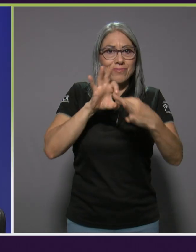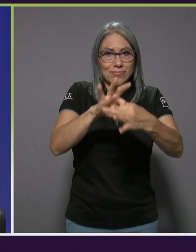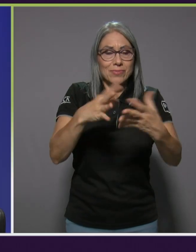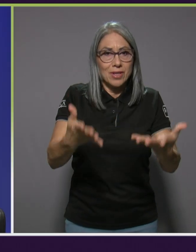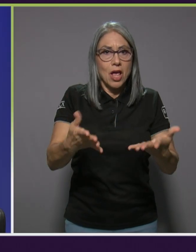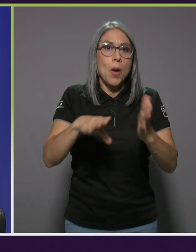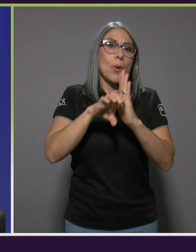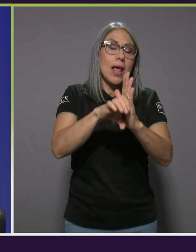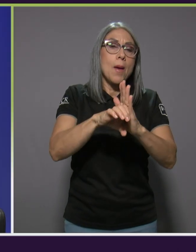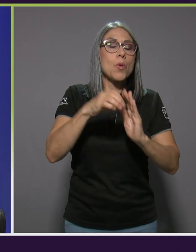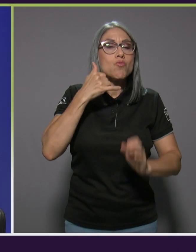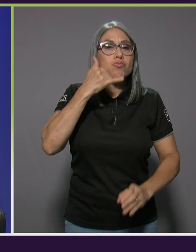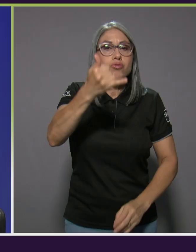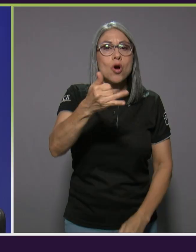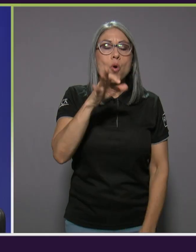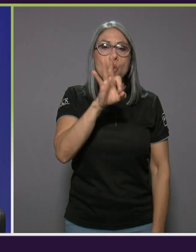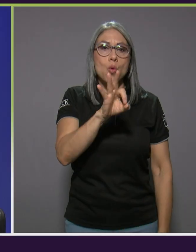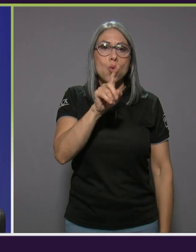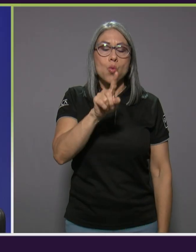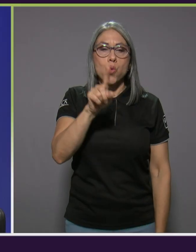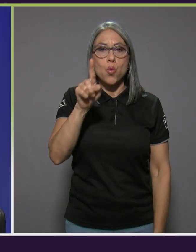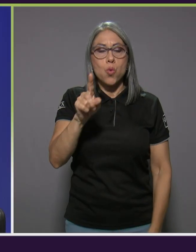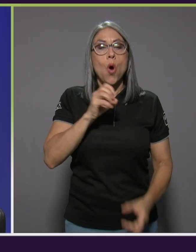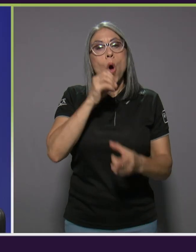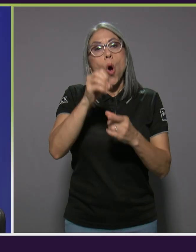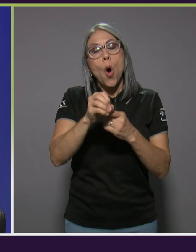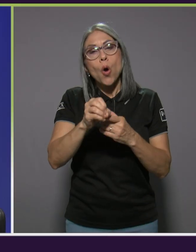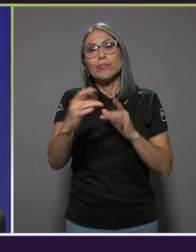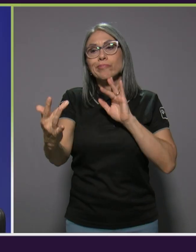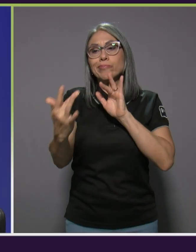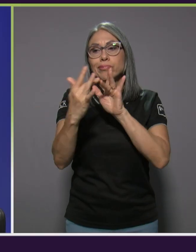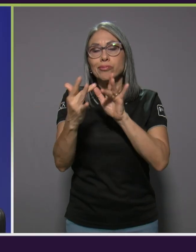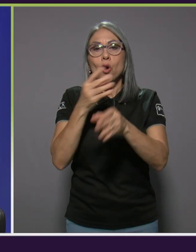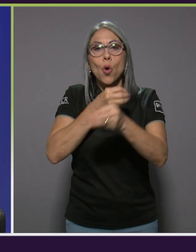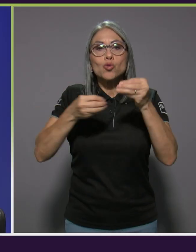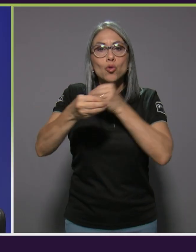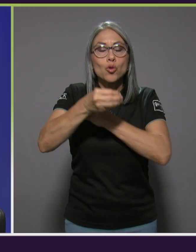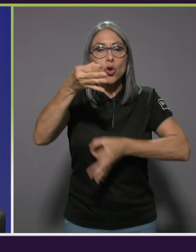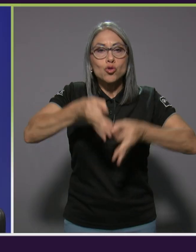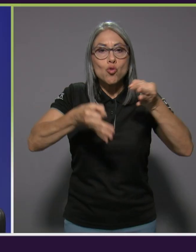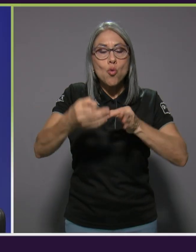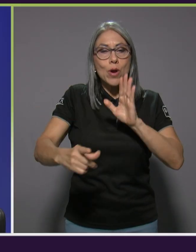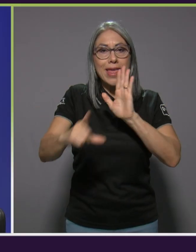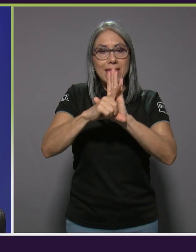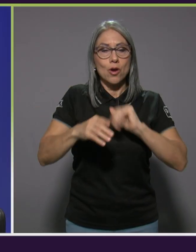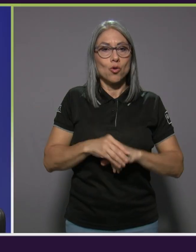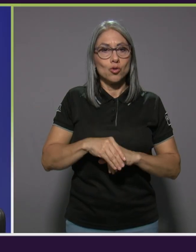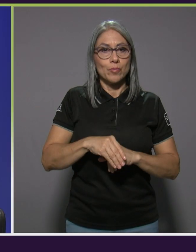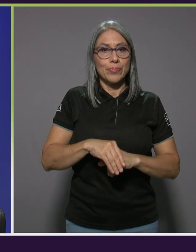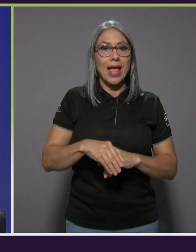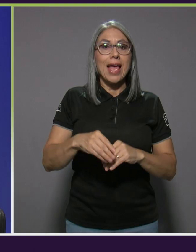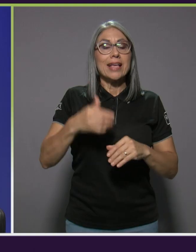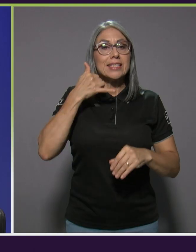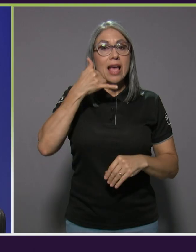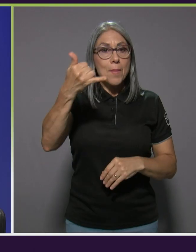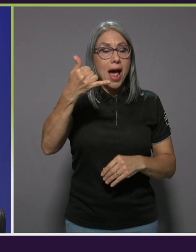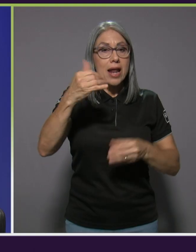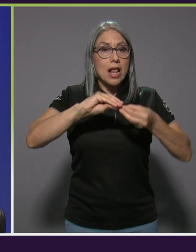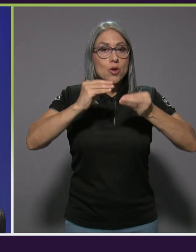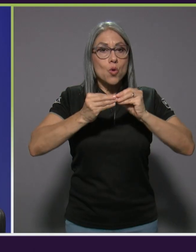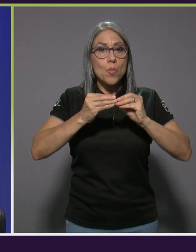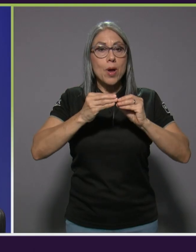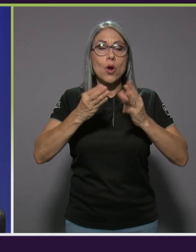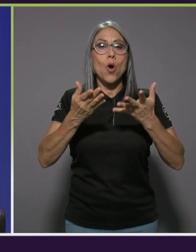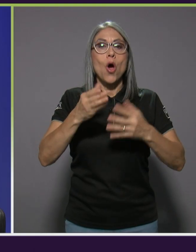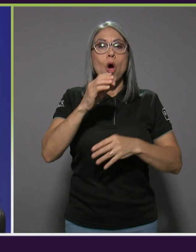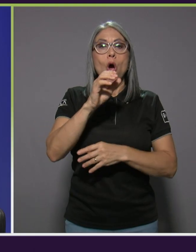dícese 911, consultorios jurídicos, llamar a la línea del CONAPAM,